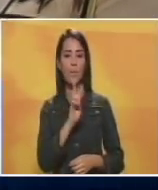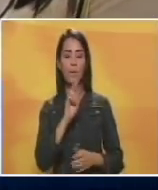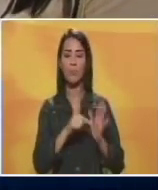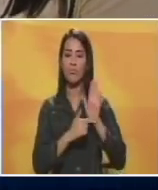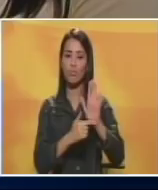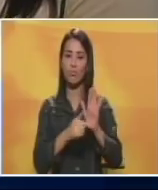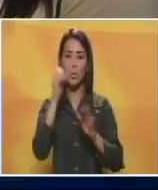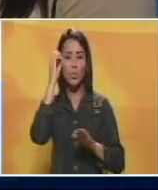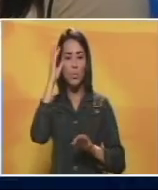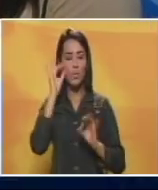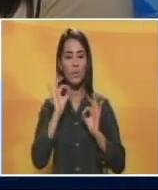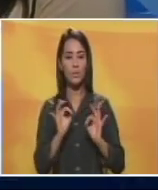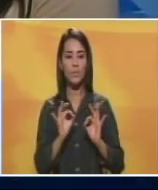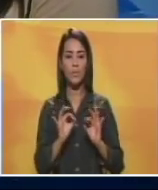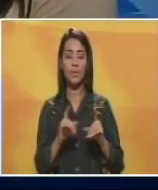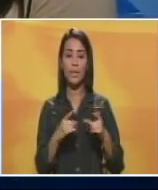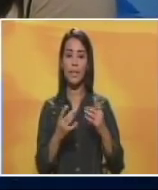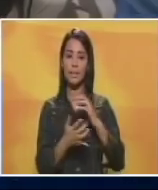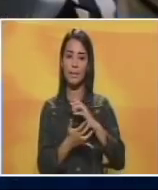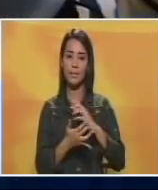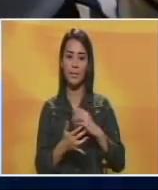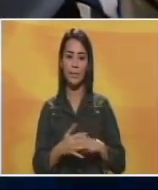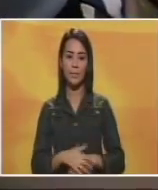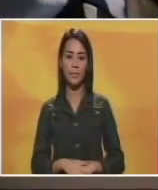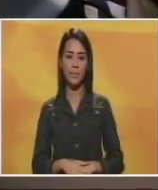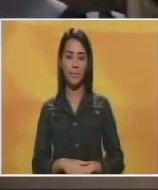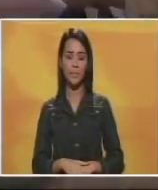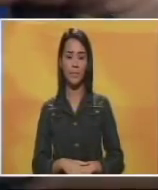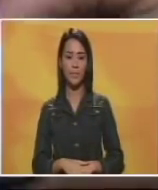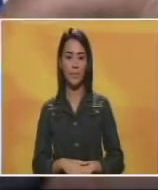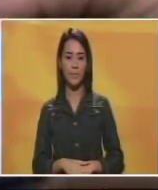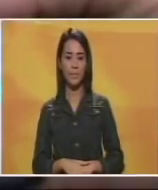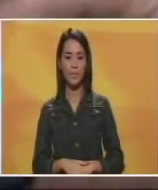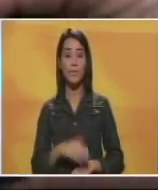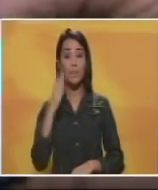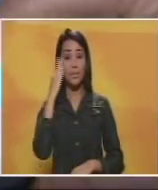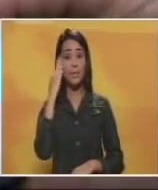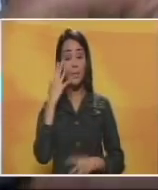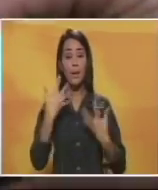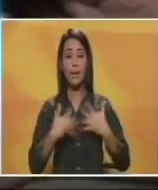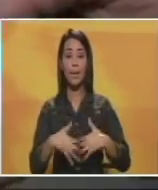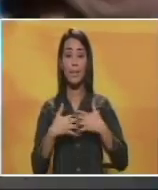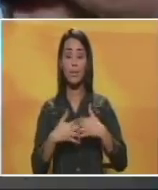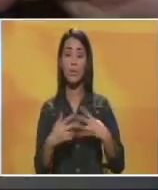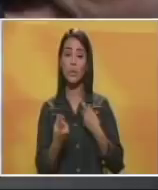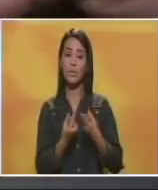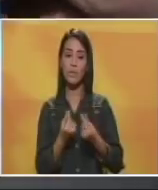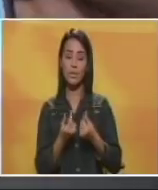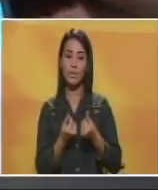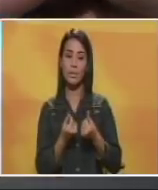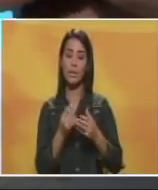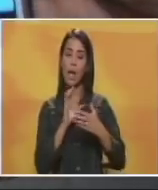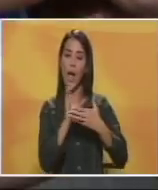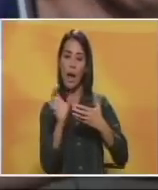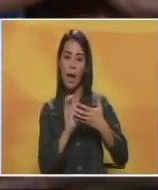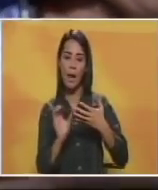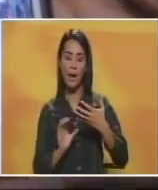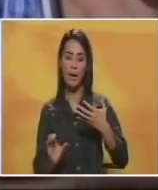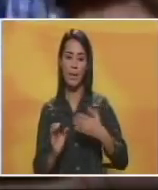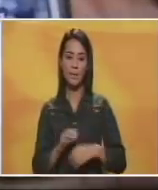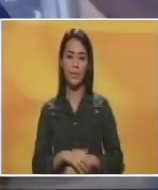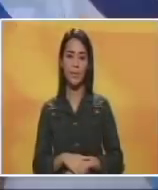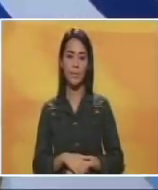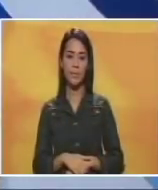muestre sus capacidades en esta plataforma global de innovación. Entender que la industria financiera tiene unas características y que